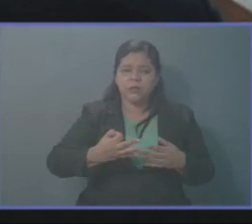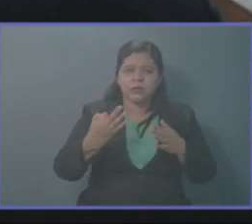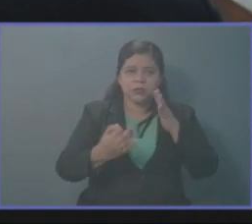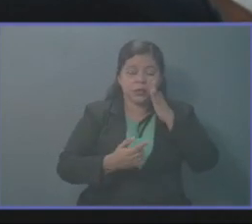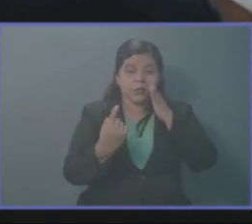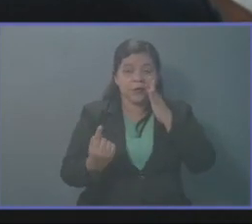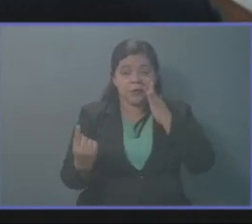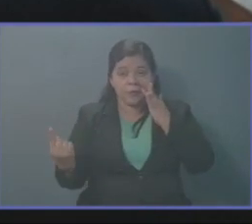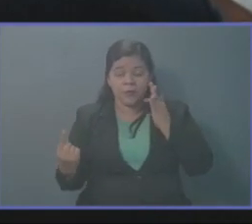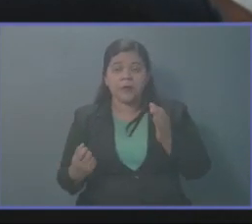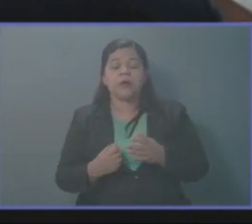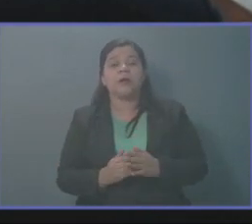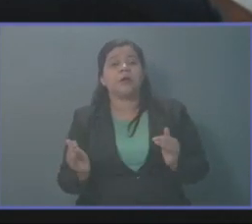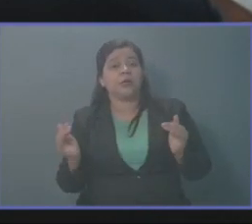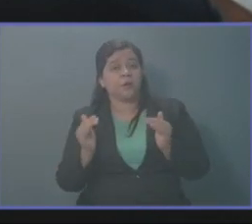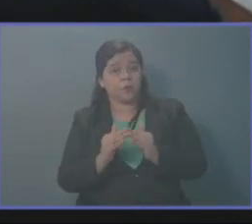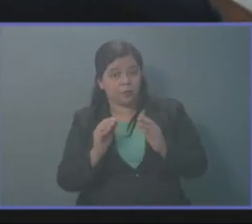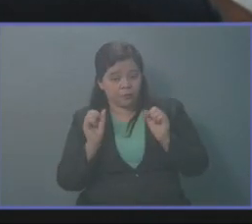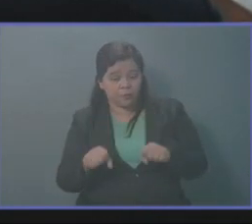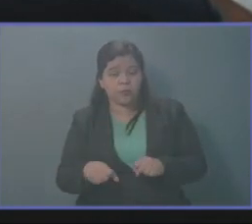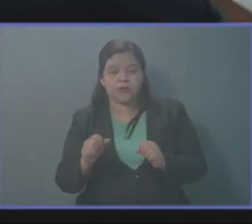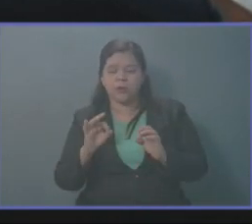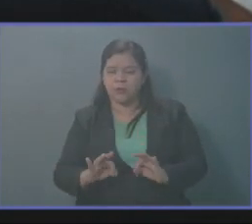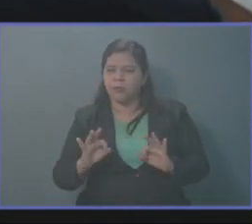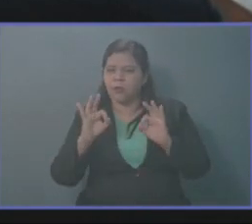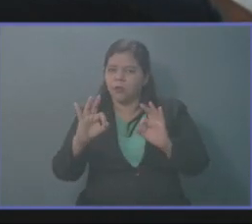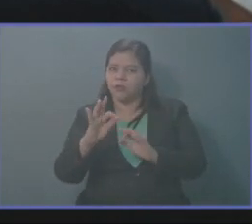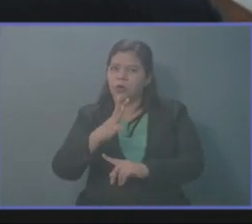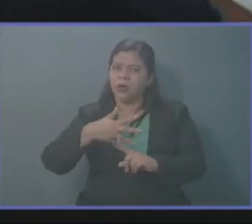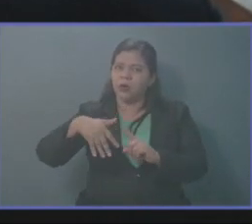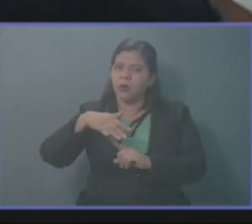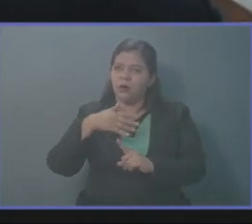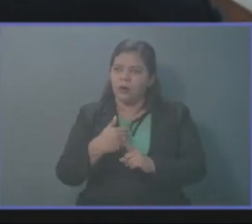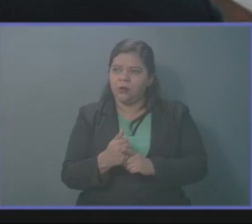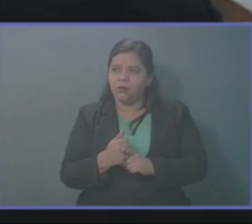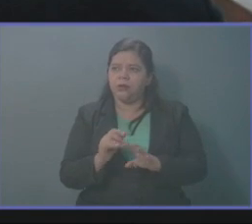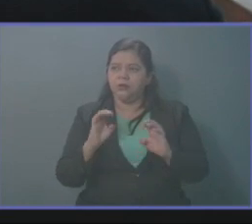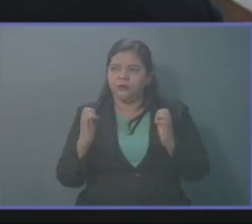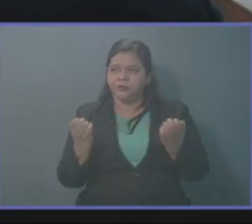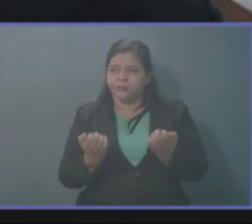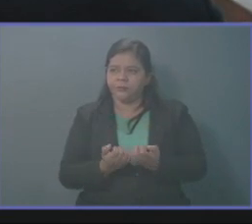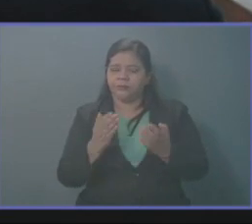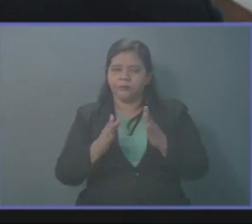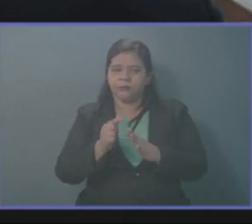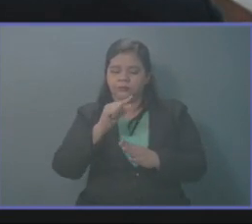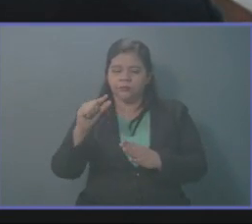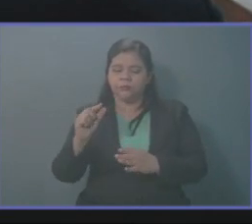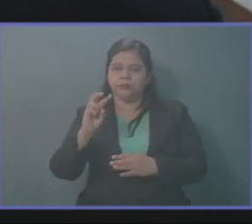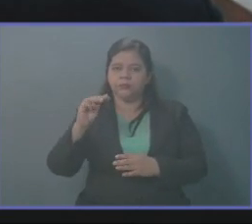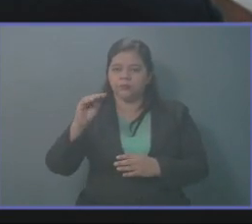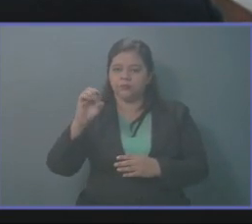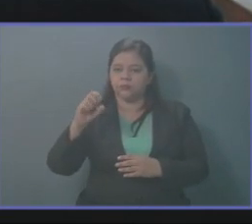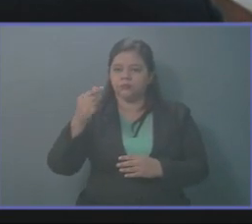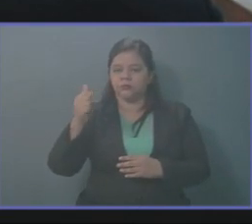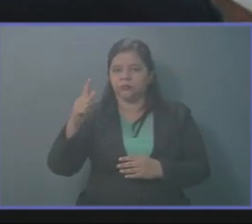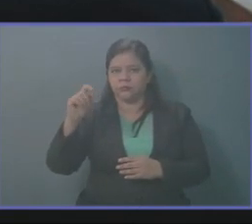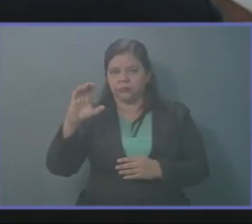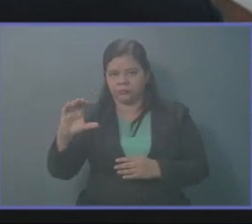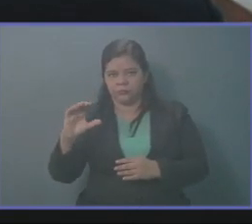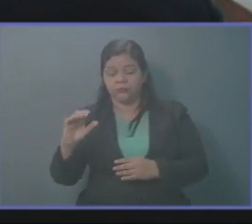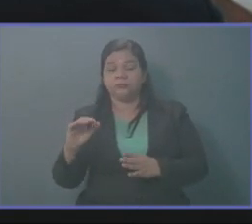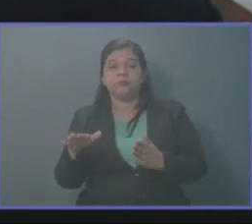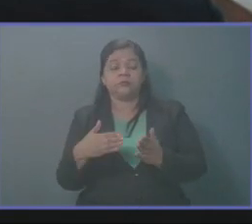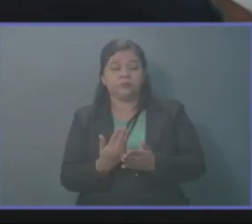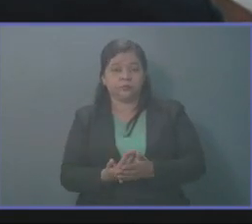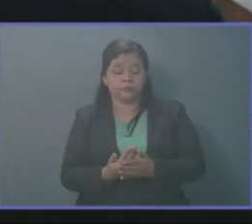estudiantes y conectividad, así como también permitir la mejora de las condiciones y equipamiento de los institutos Megatec para brindar a los egresados de estudios